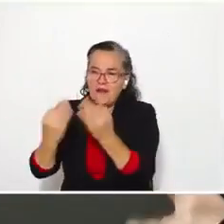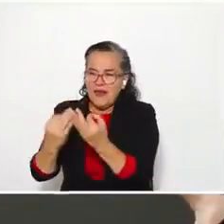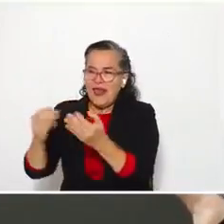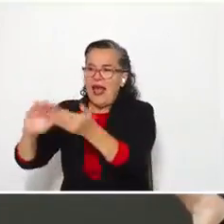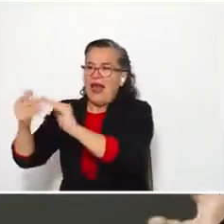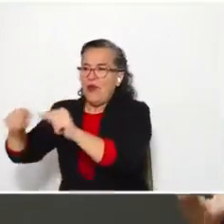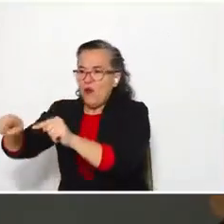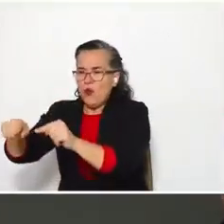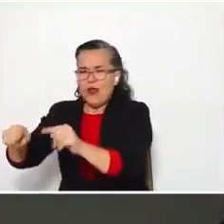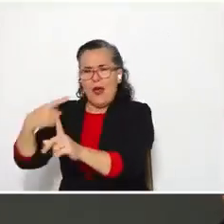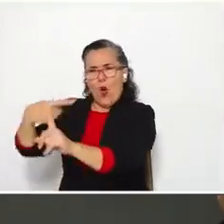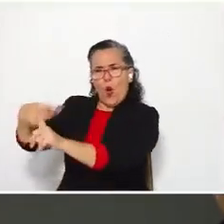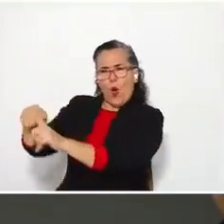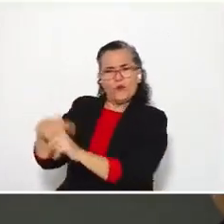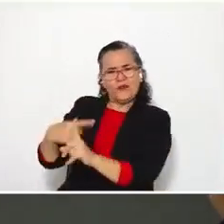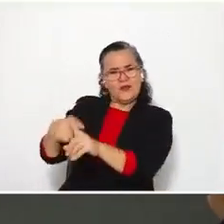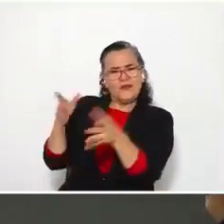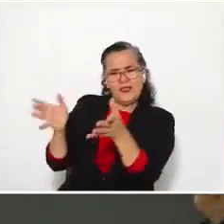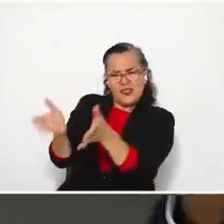optimismo